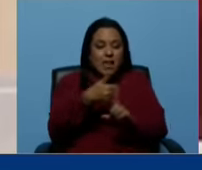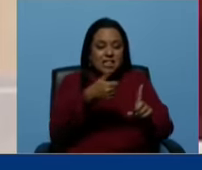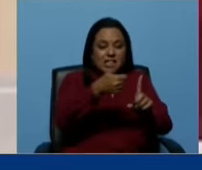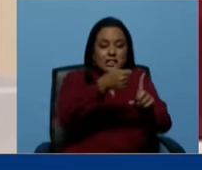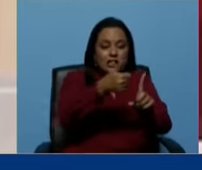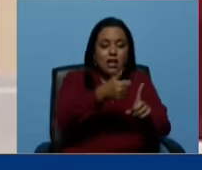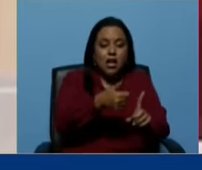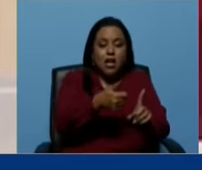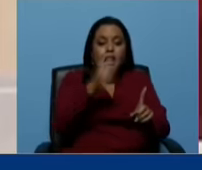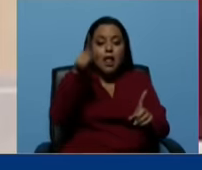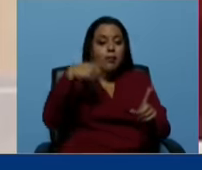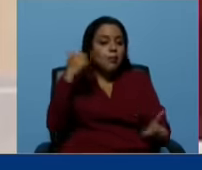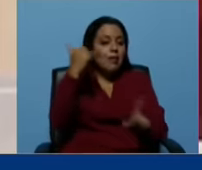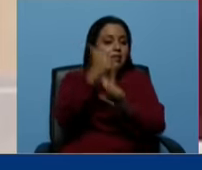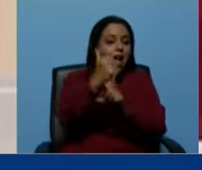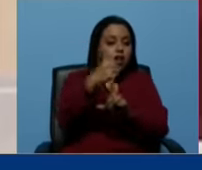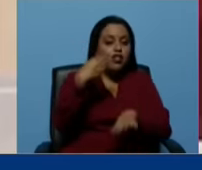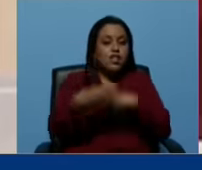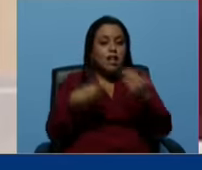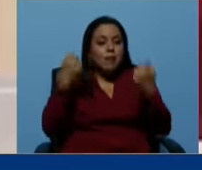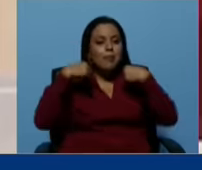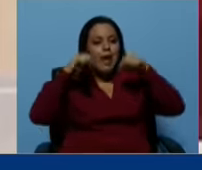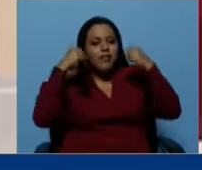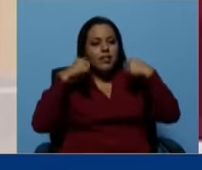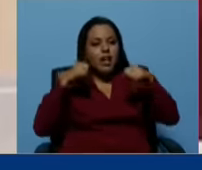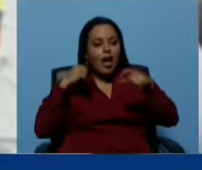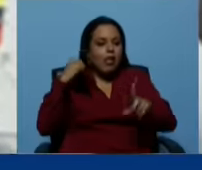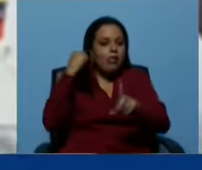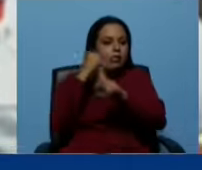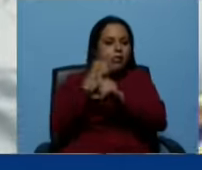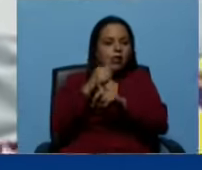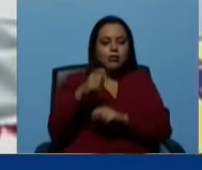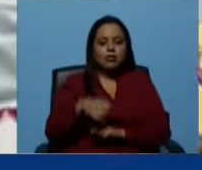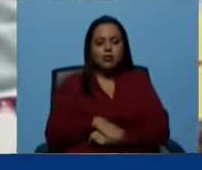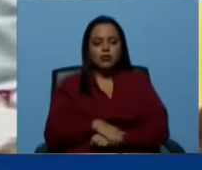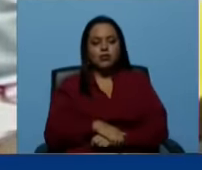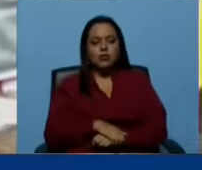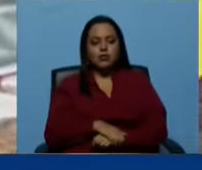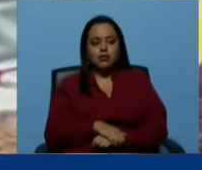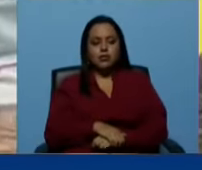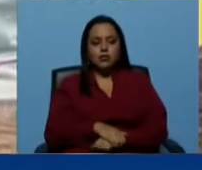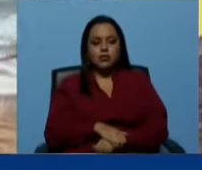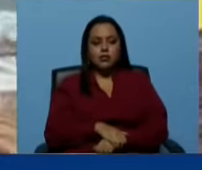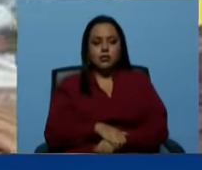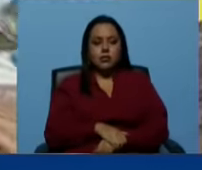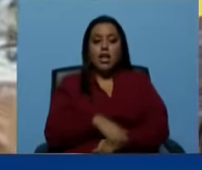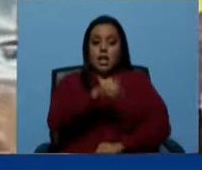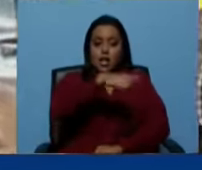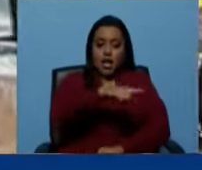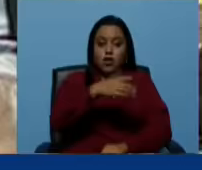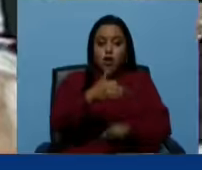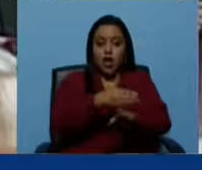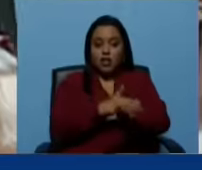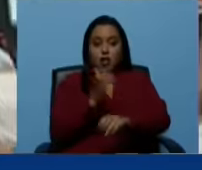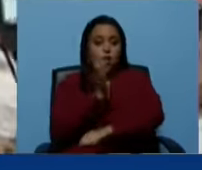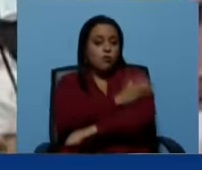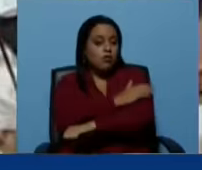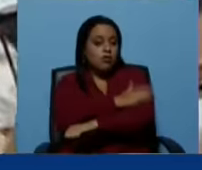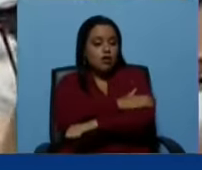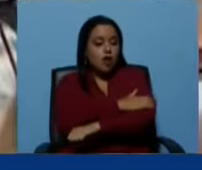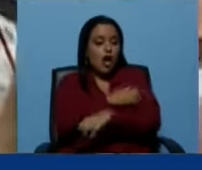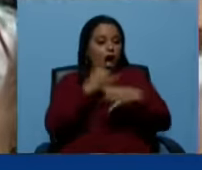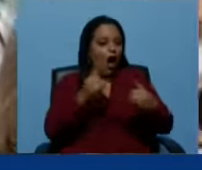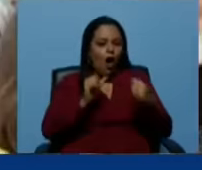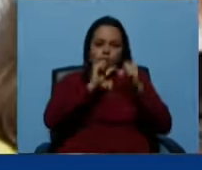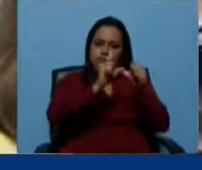mataron, practicaron el terrorismo de Estado. Y siendo oposición, no han cesado